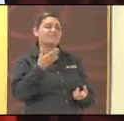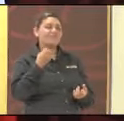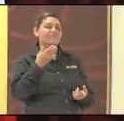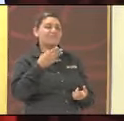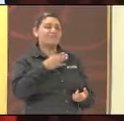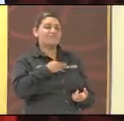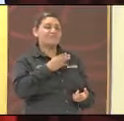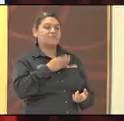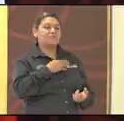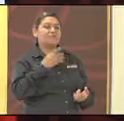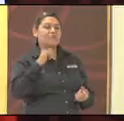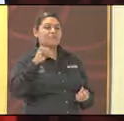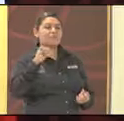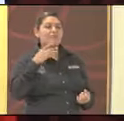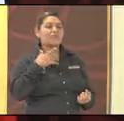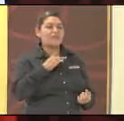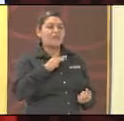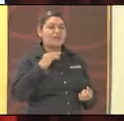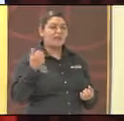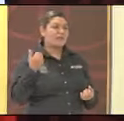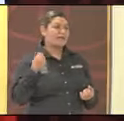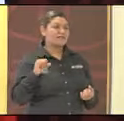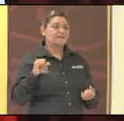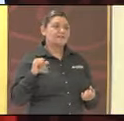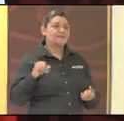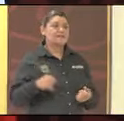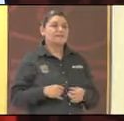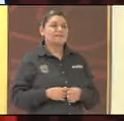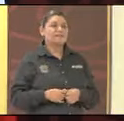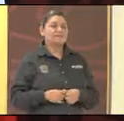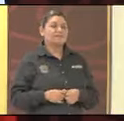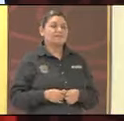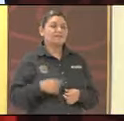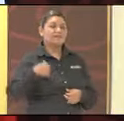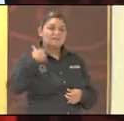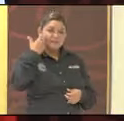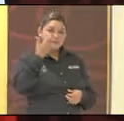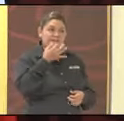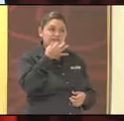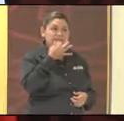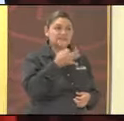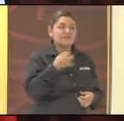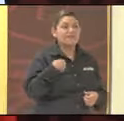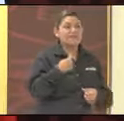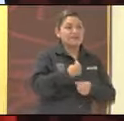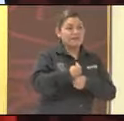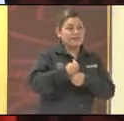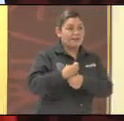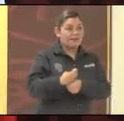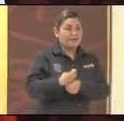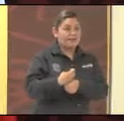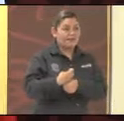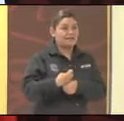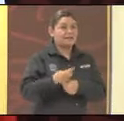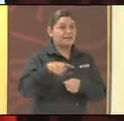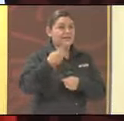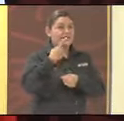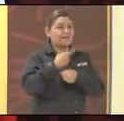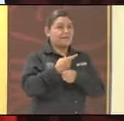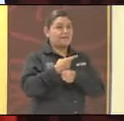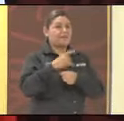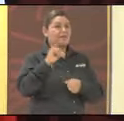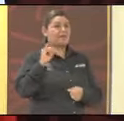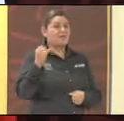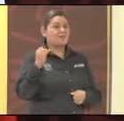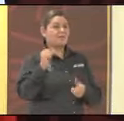y seguramente así será. Y pues también les quiero informar que he sido invitado el